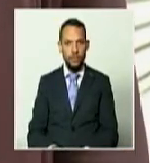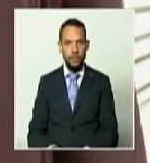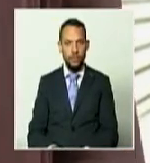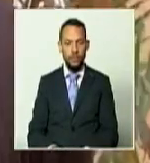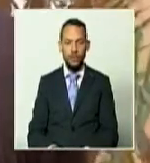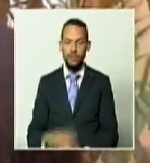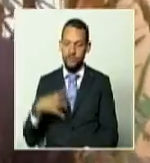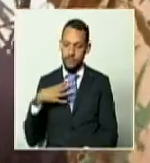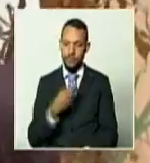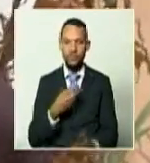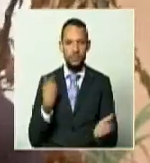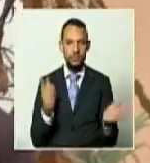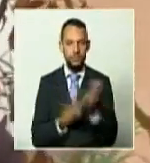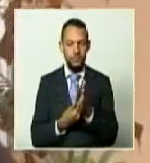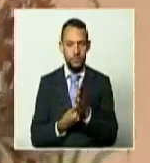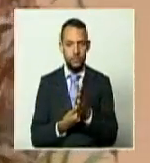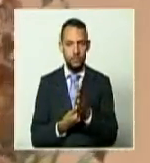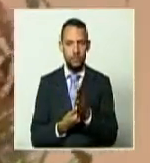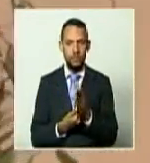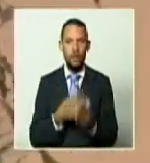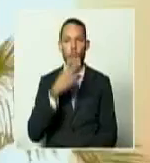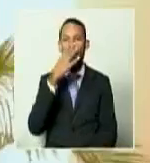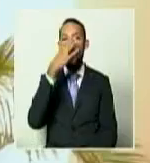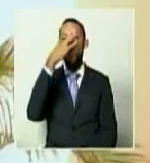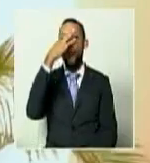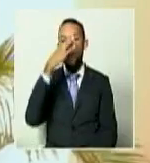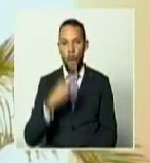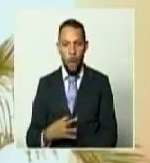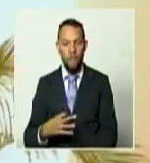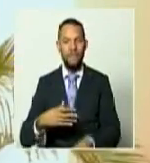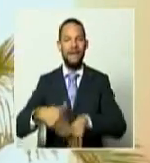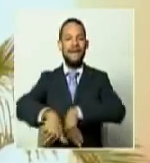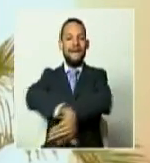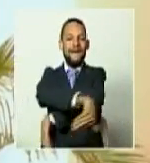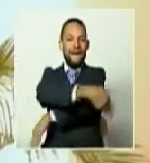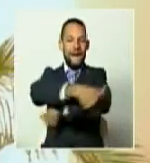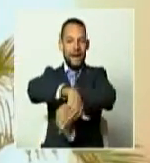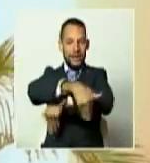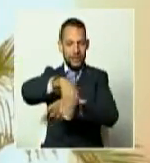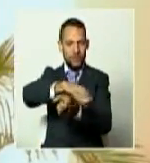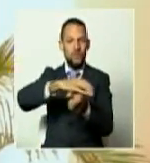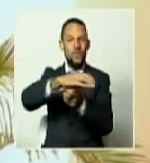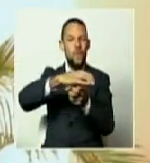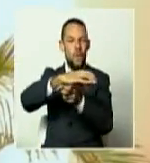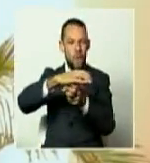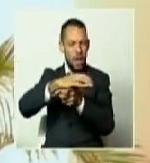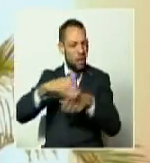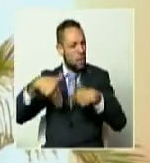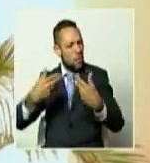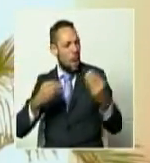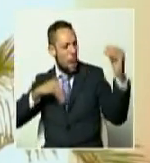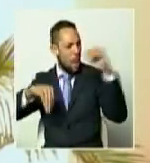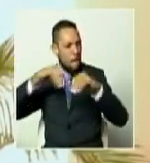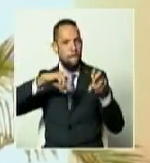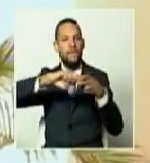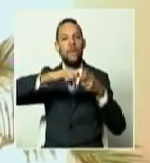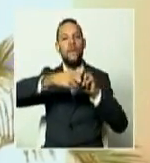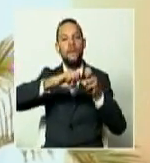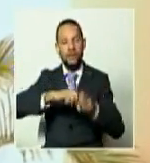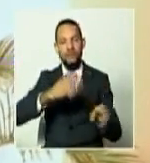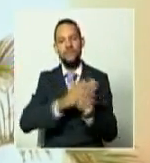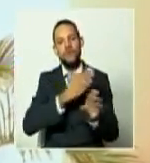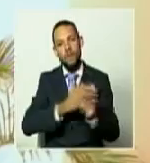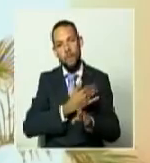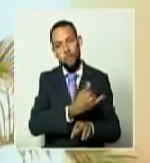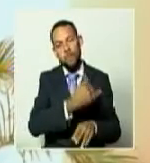Mi colección se llama Men Street, que traduce hombres callejeros. Entonces lo que vamos a ver es como que se refleje la problemática social que tenemos